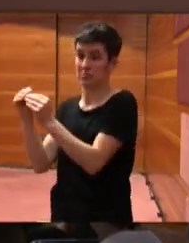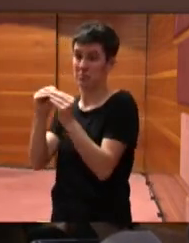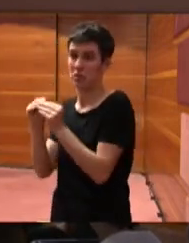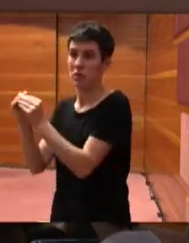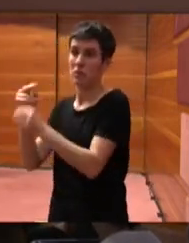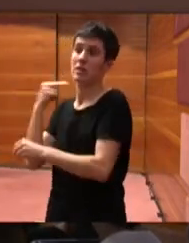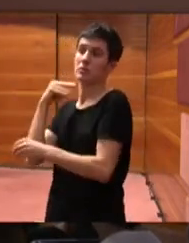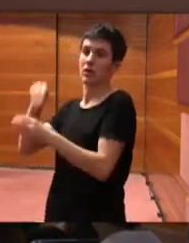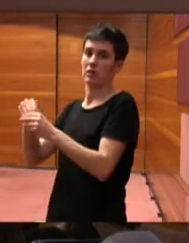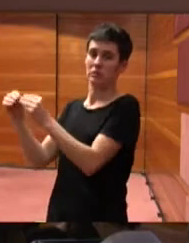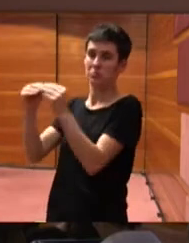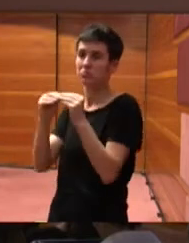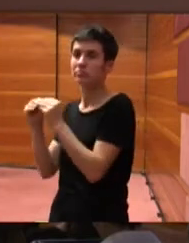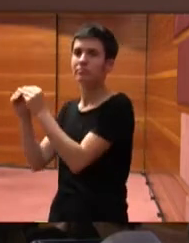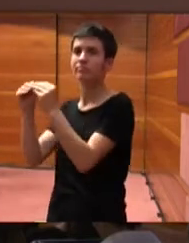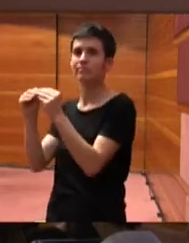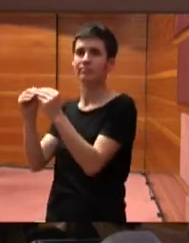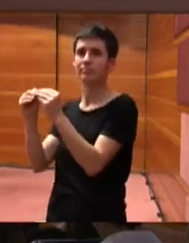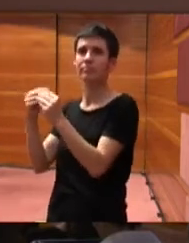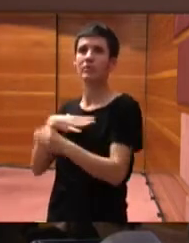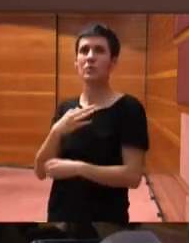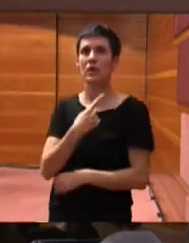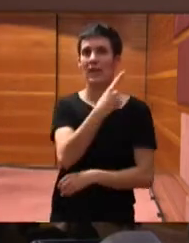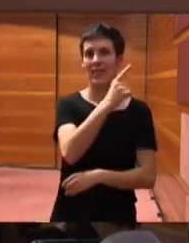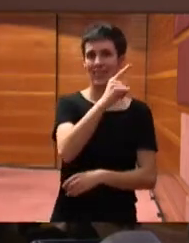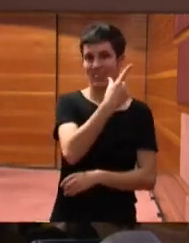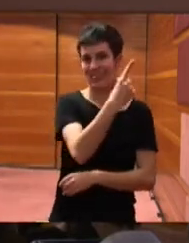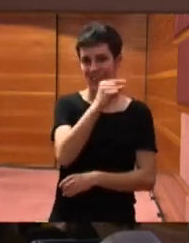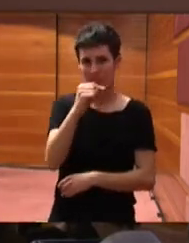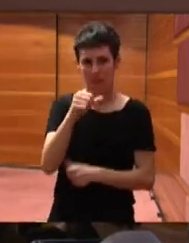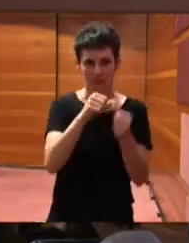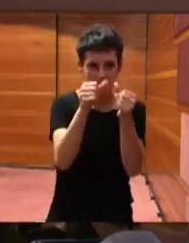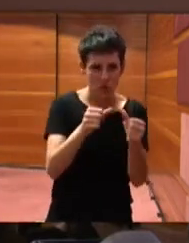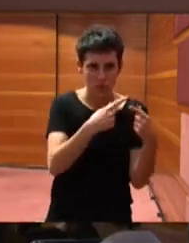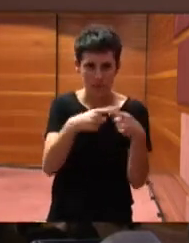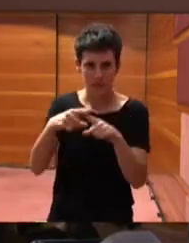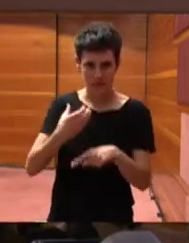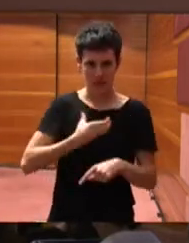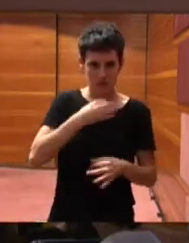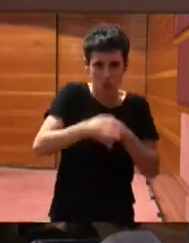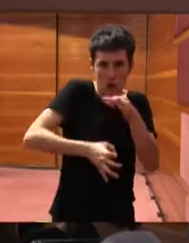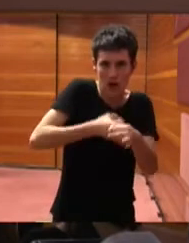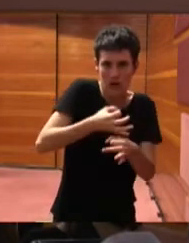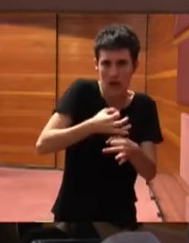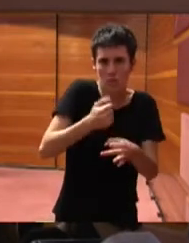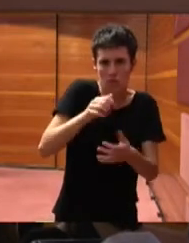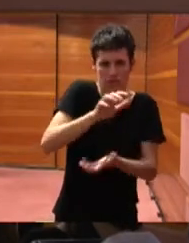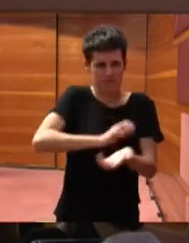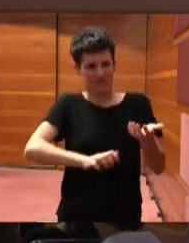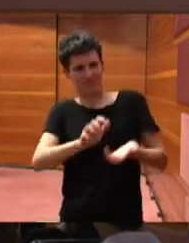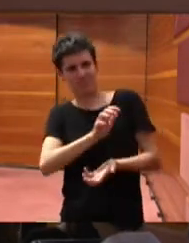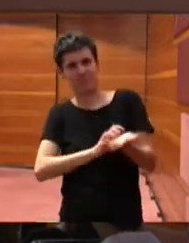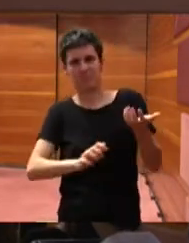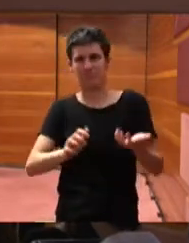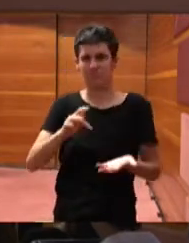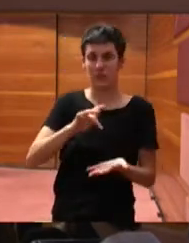la diputación, igual encontramos que tenemos 100 modelos diferentes de organizar ayuntamientos. Con lo cual ya tenemos un pequeño lío ahí, ¿no? A la